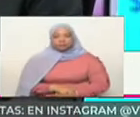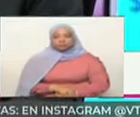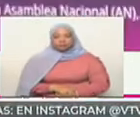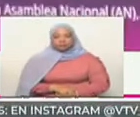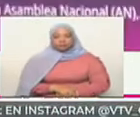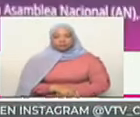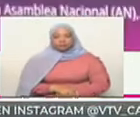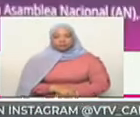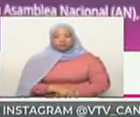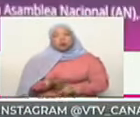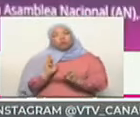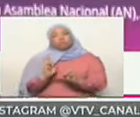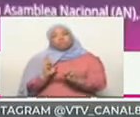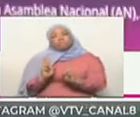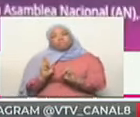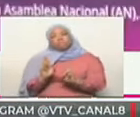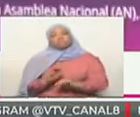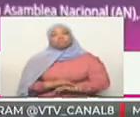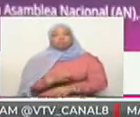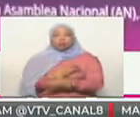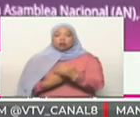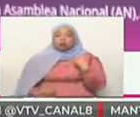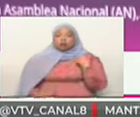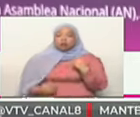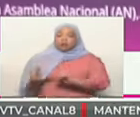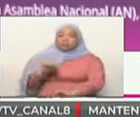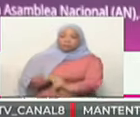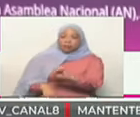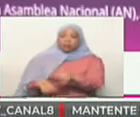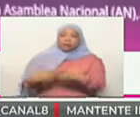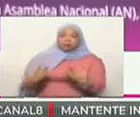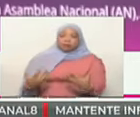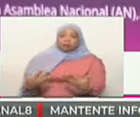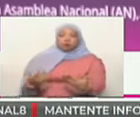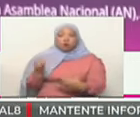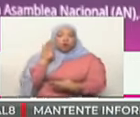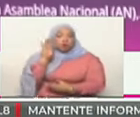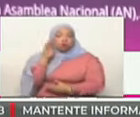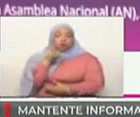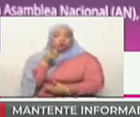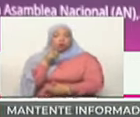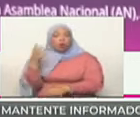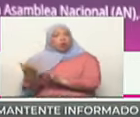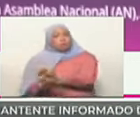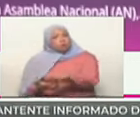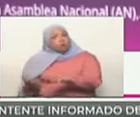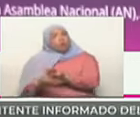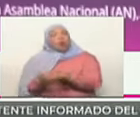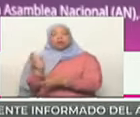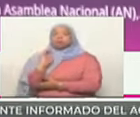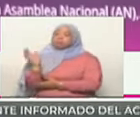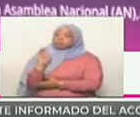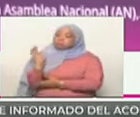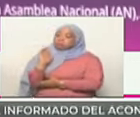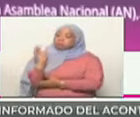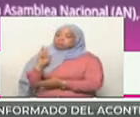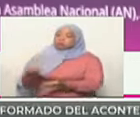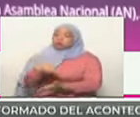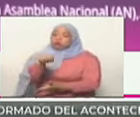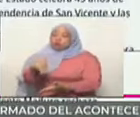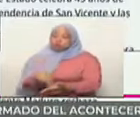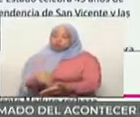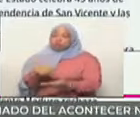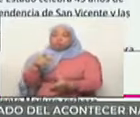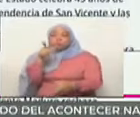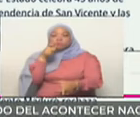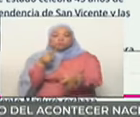Bueno, ojalá, presidente. Y justamente para evitar futuros escenarios violentos, la Asamblea Nacional se despliega para la